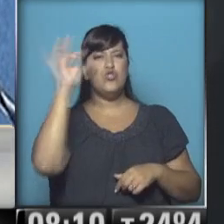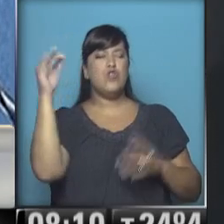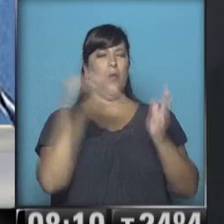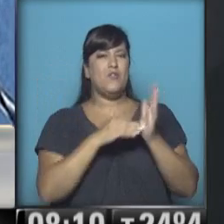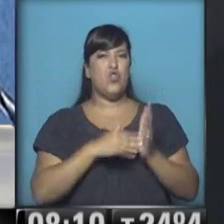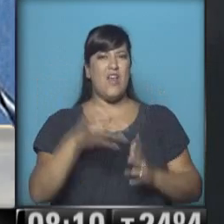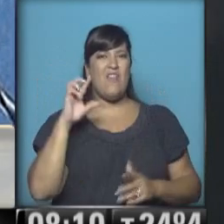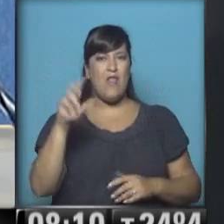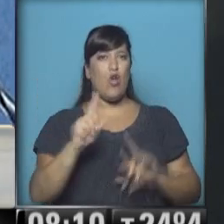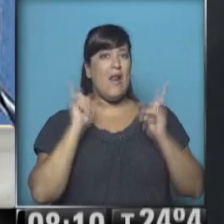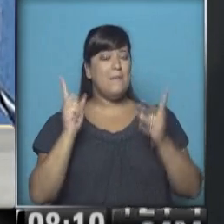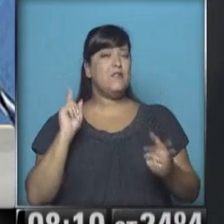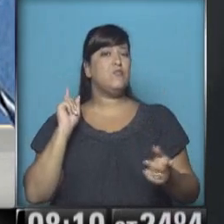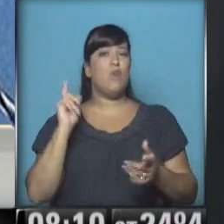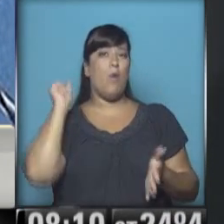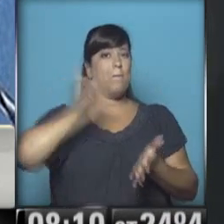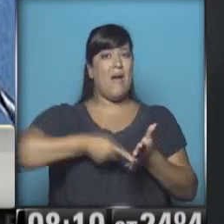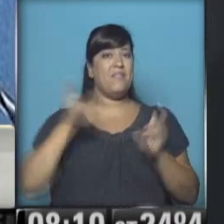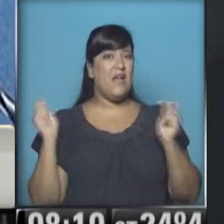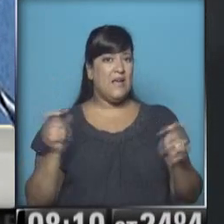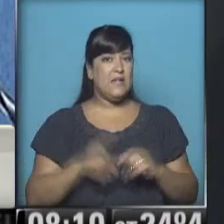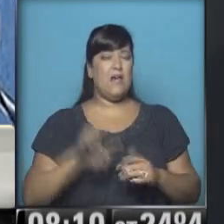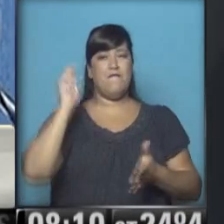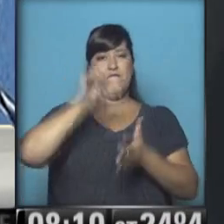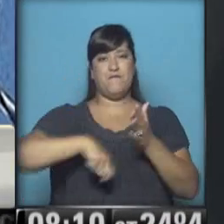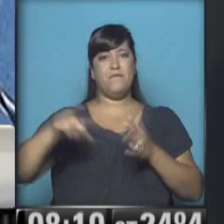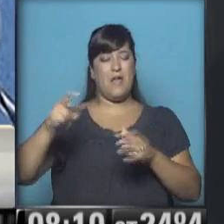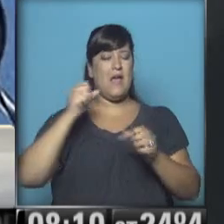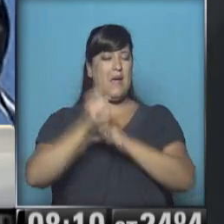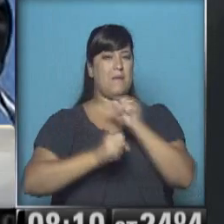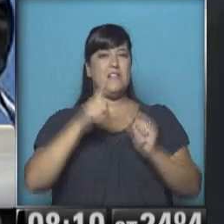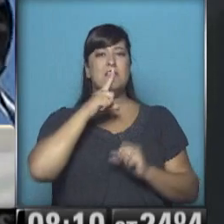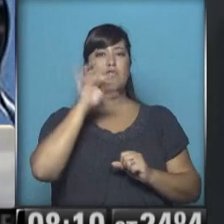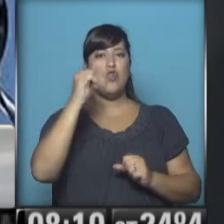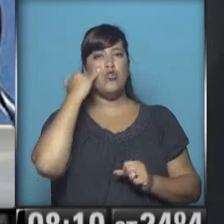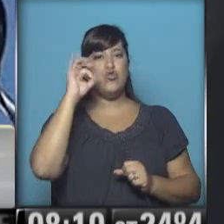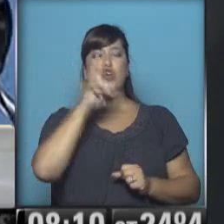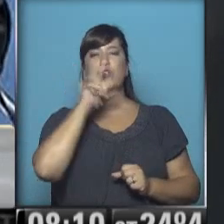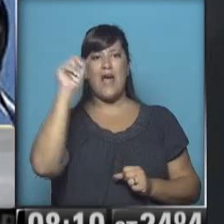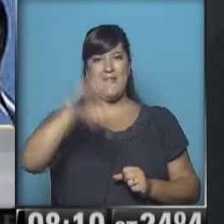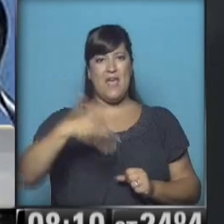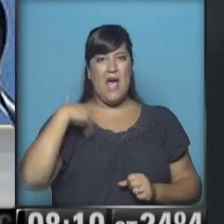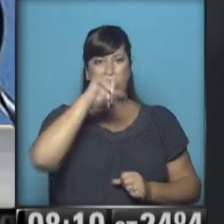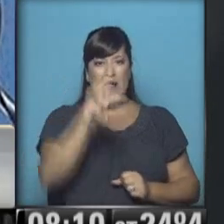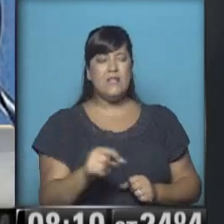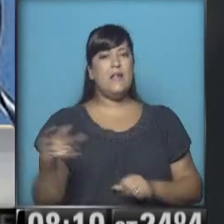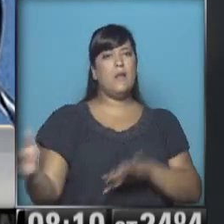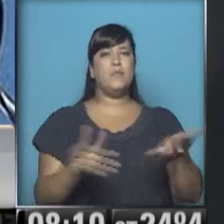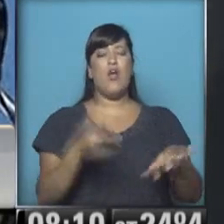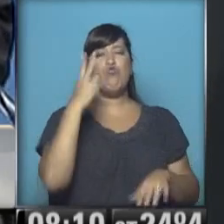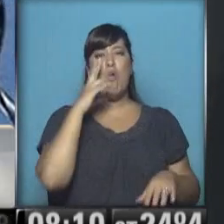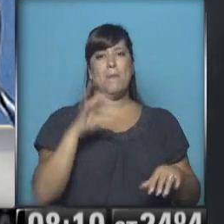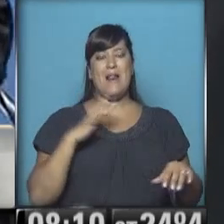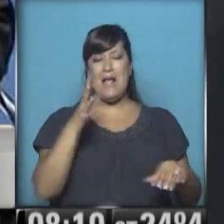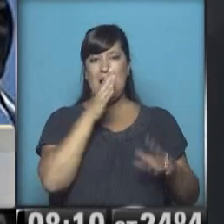ha establecido precisamente la firma Toyota en la República Argentina. Esto ha permitido durante el año 2014